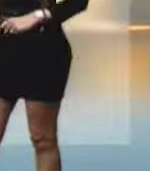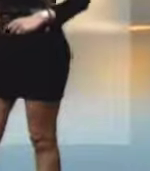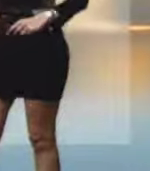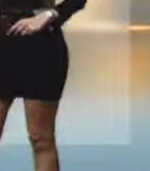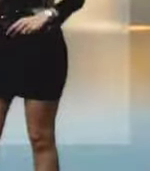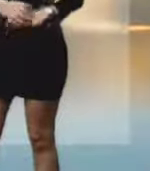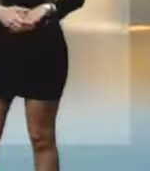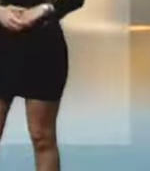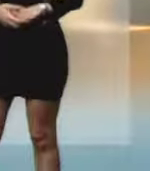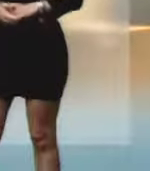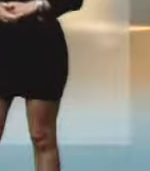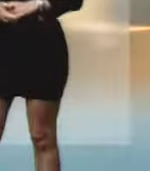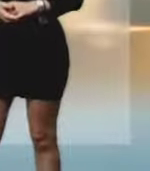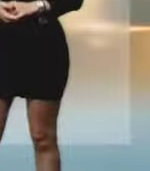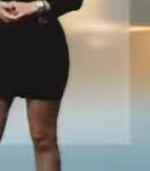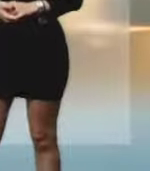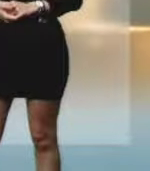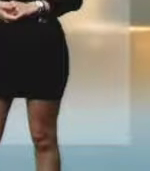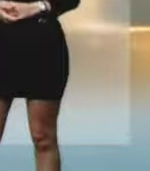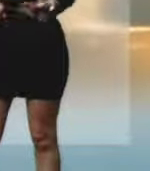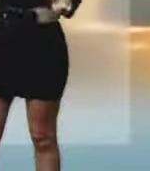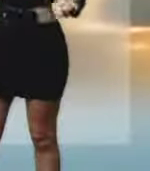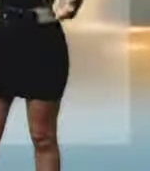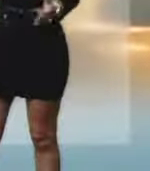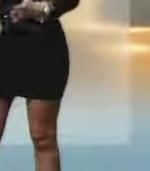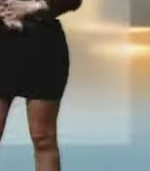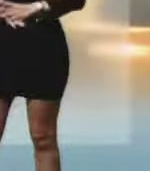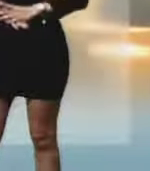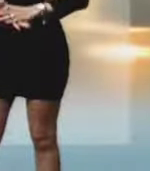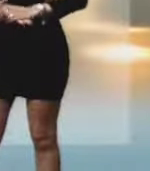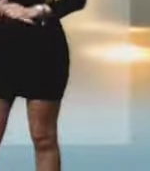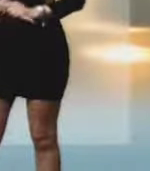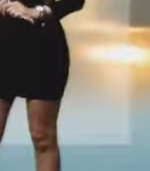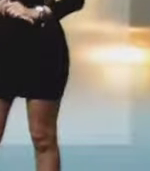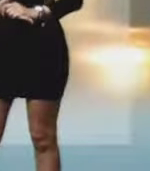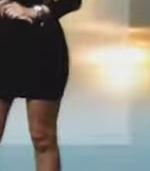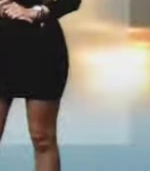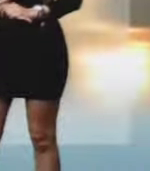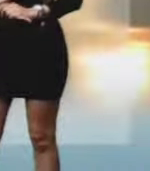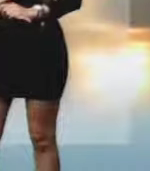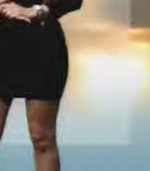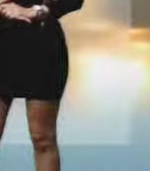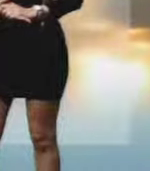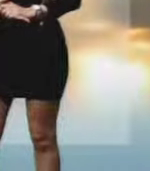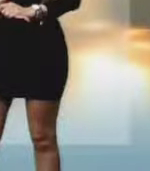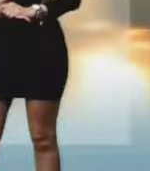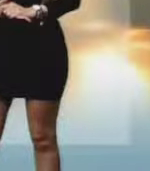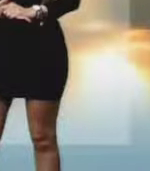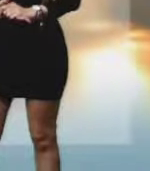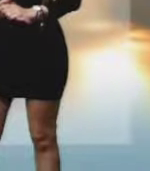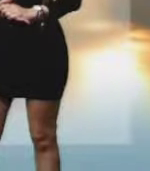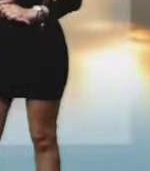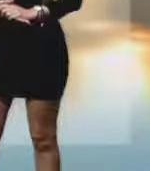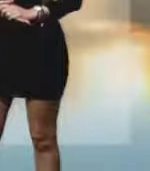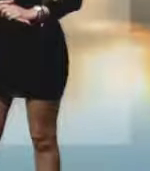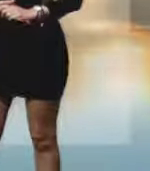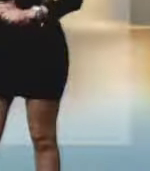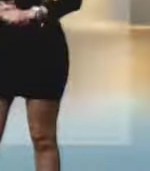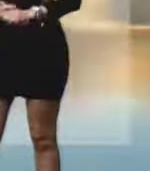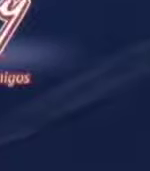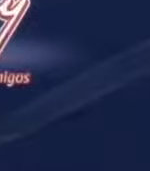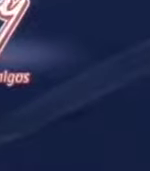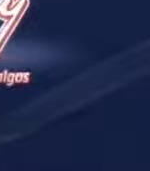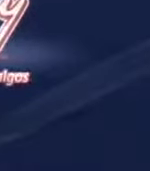oculta a las 18 horas con 5 minutos. Eso es todo en el informe del clima. Regresamos ahora con mi compañera Gloria Chang al set